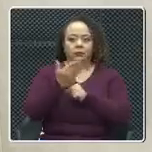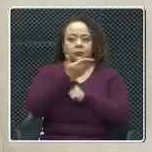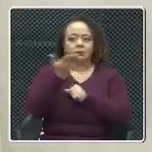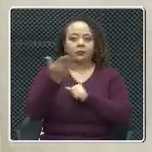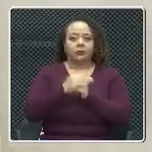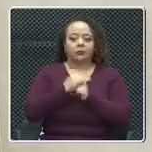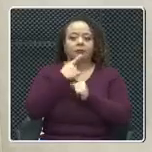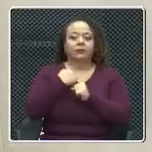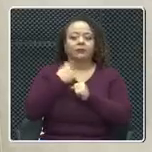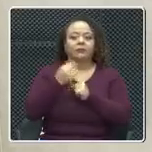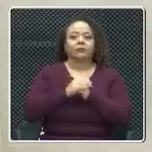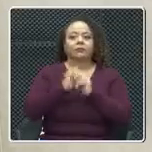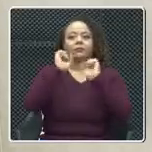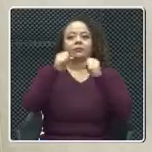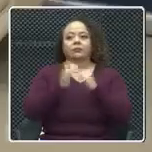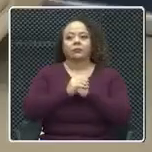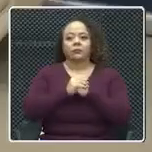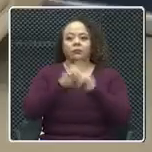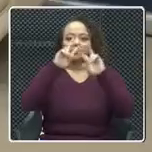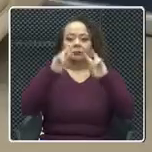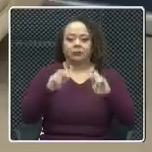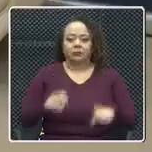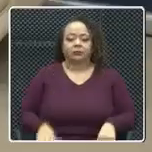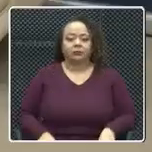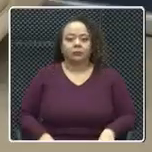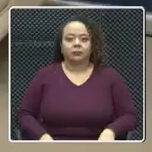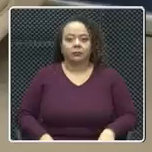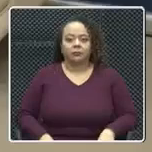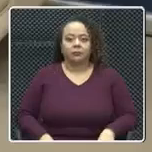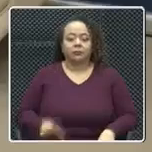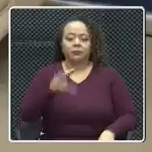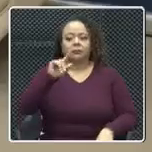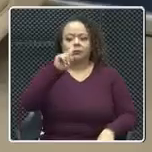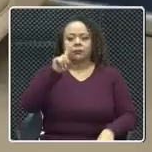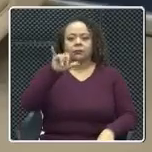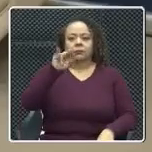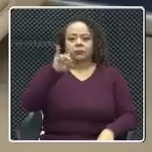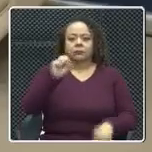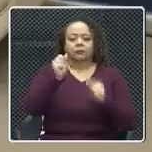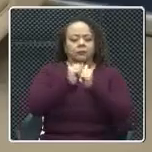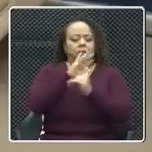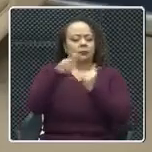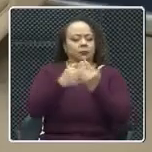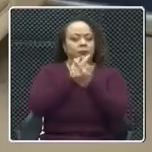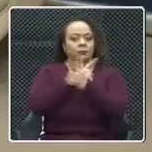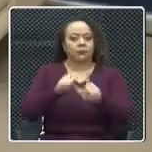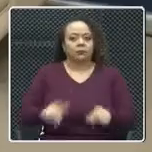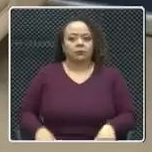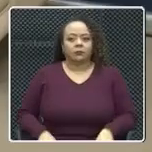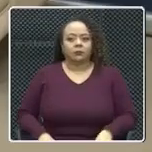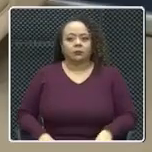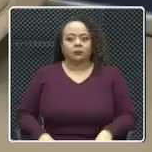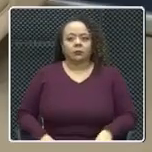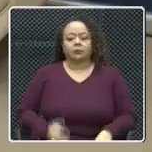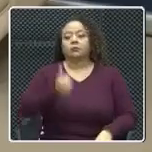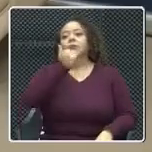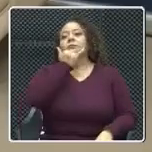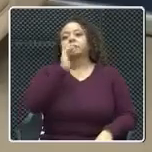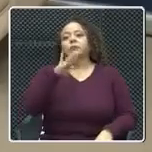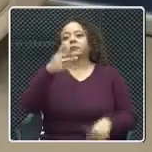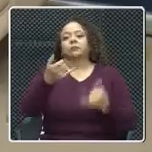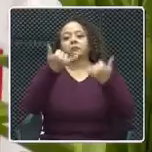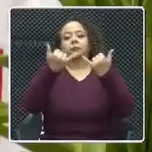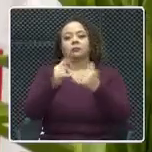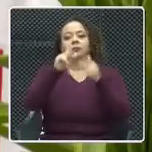nos dijo que le dejaban, podríamos claro, ver a revisar claro, a ver qué pasa. Y hacer la consulta en el INSS sí, con toda la libertad. Dice, ¿qué pasa cuando ya es